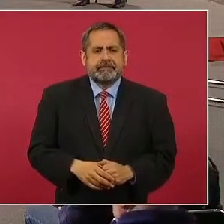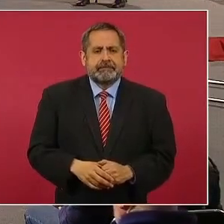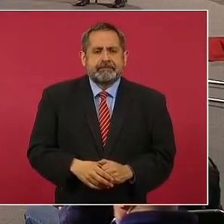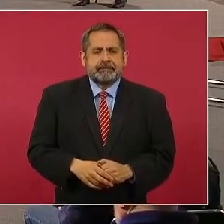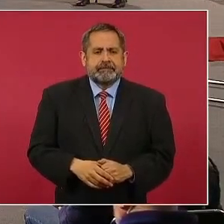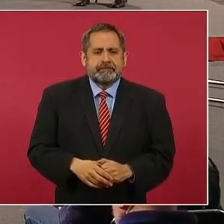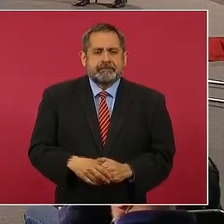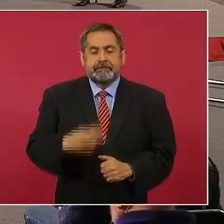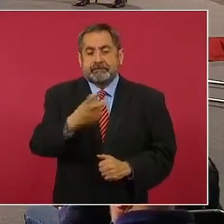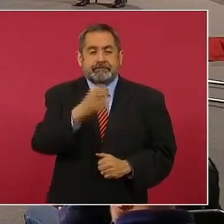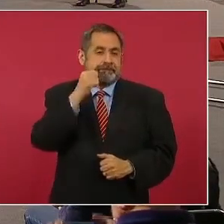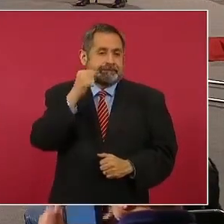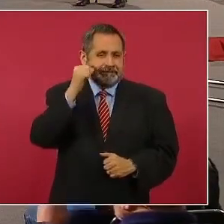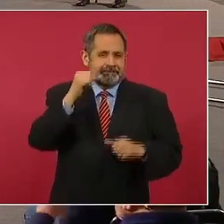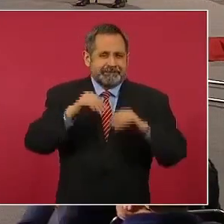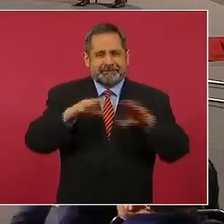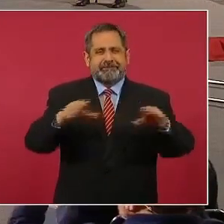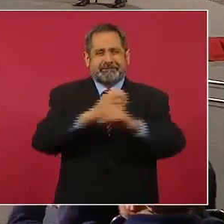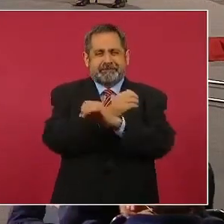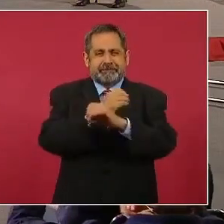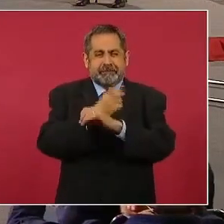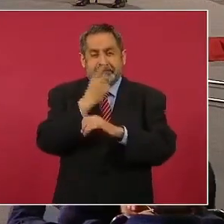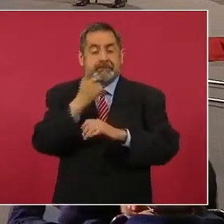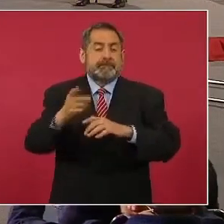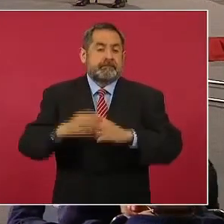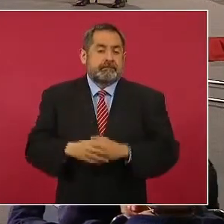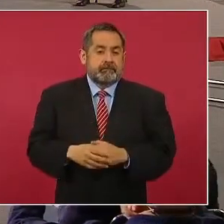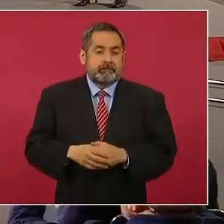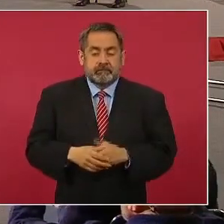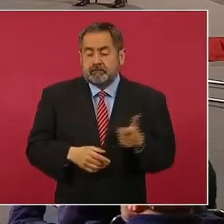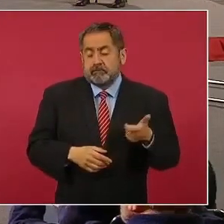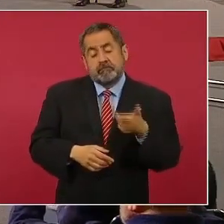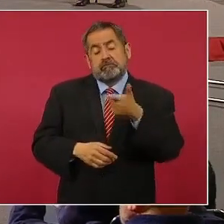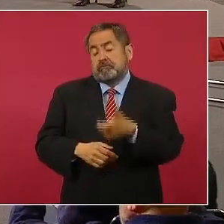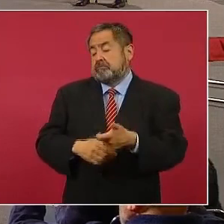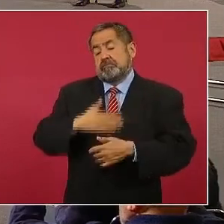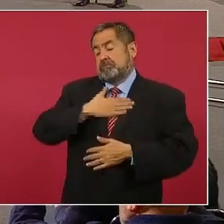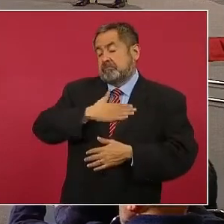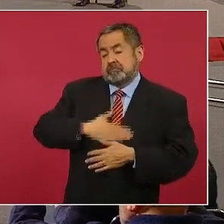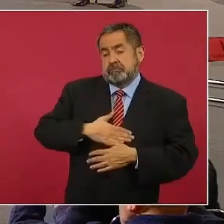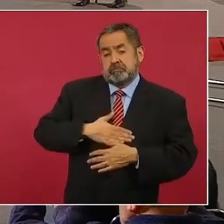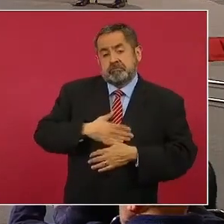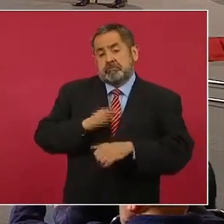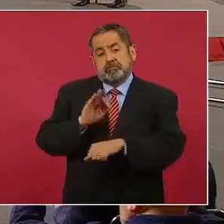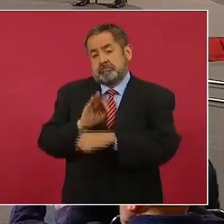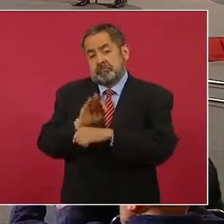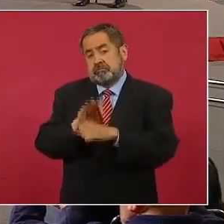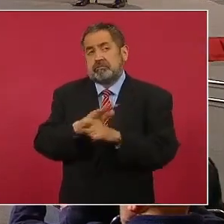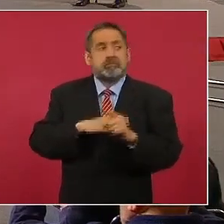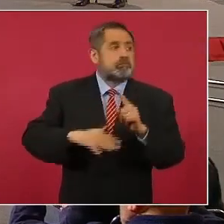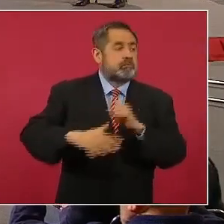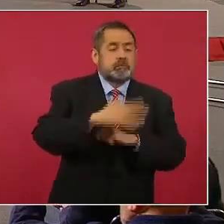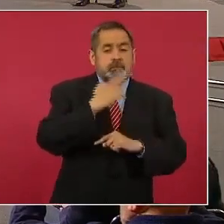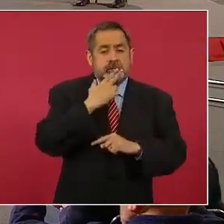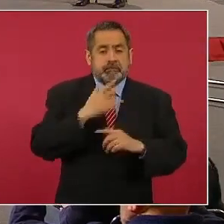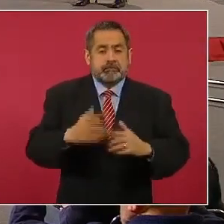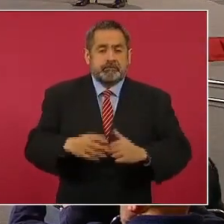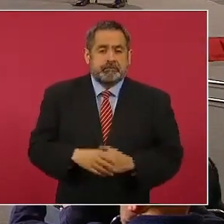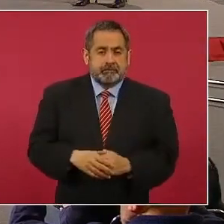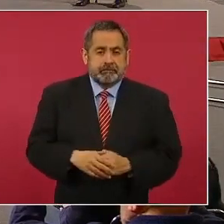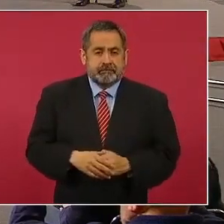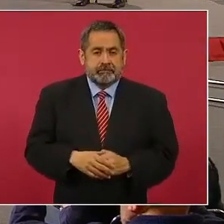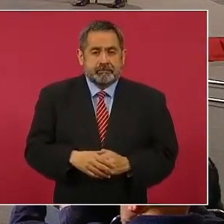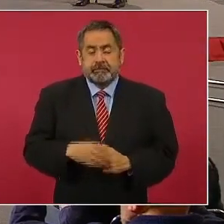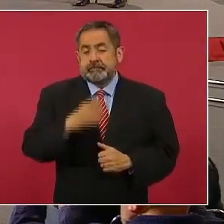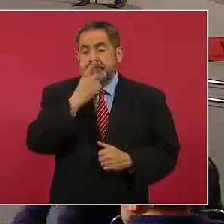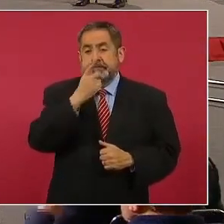Esto es lo que presenta ayer el OXXO. El OXXO dice que paga lo justo y que protege el medio ambiente. Dice